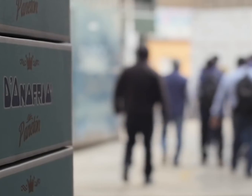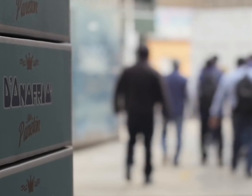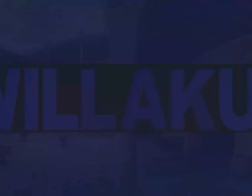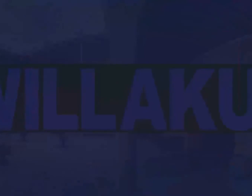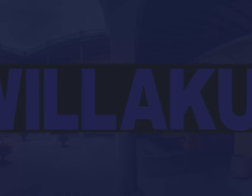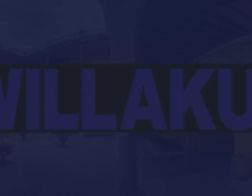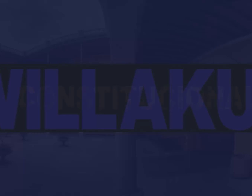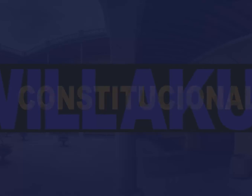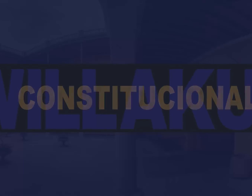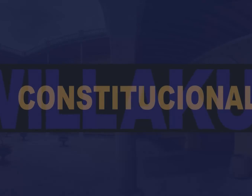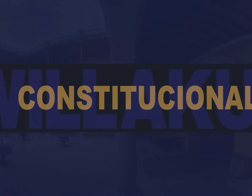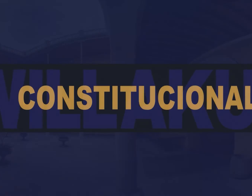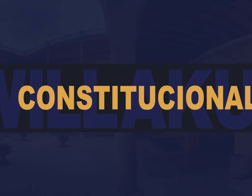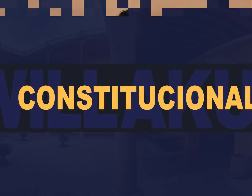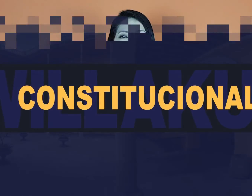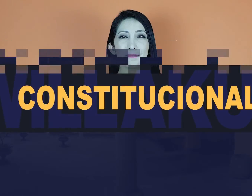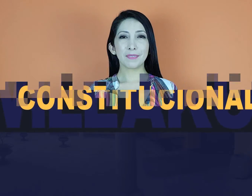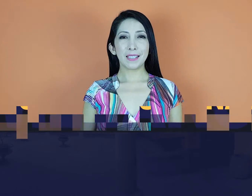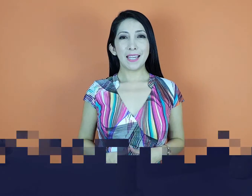usuchinmanchu.